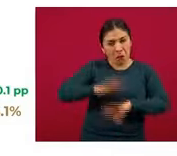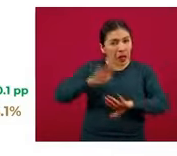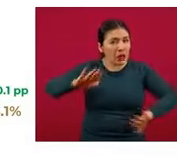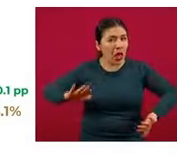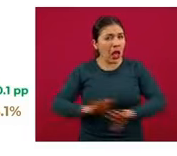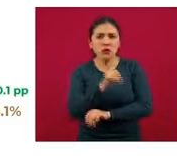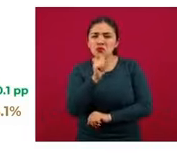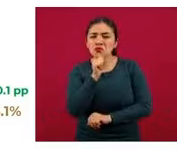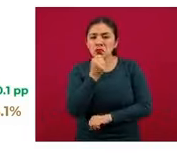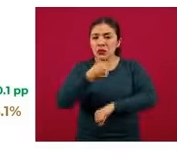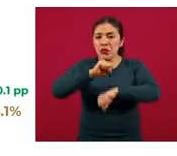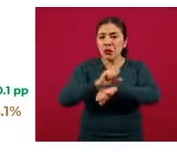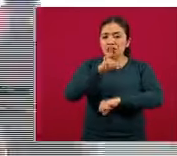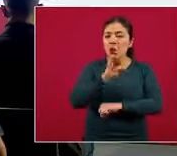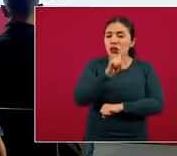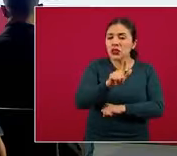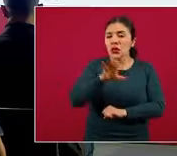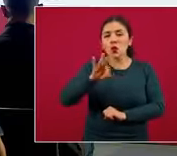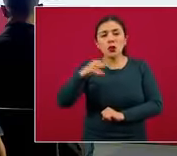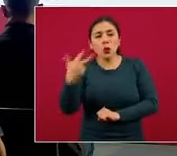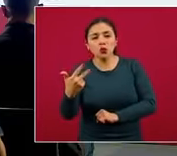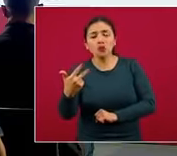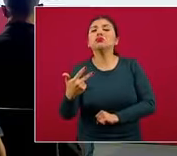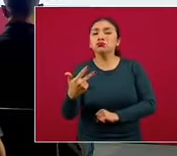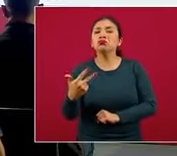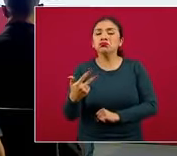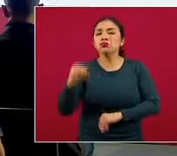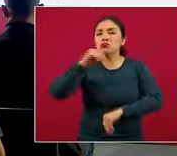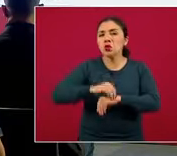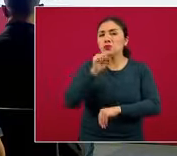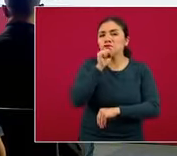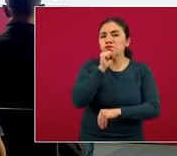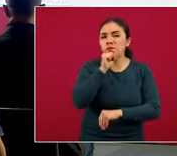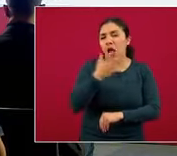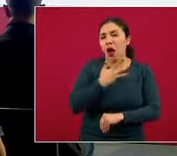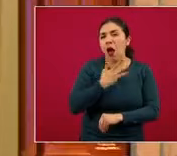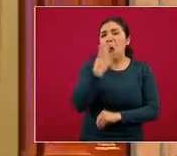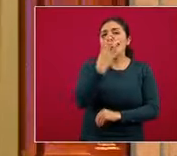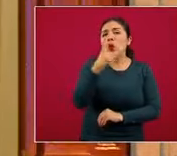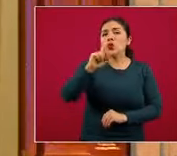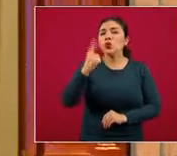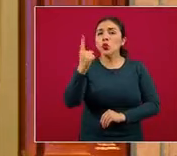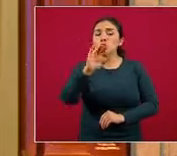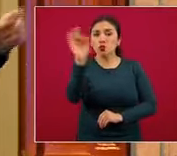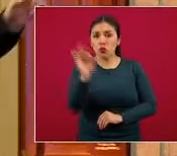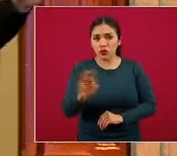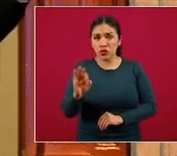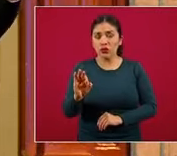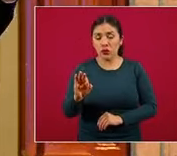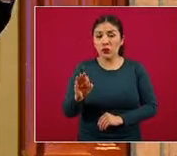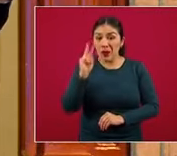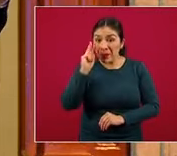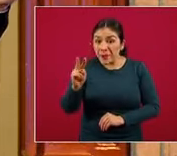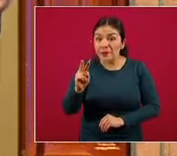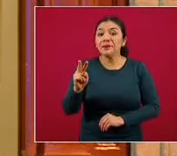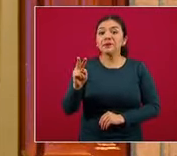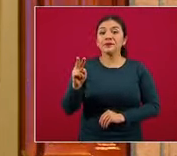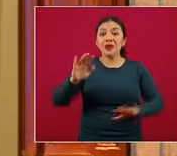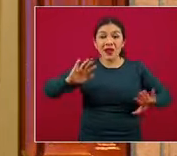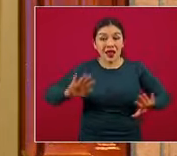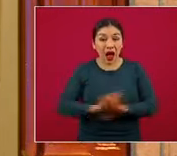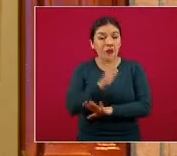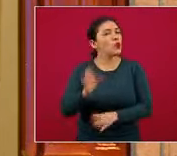entre la semana 47 y 48, se sitúa el indicador en 4.1% y el cambio